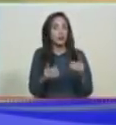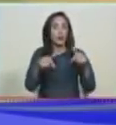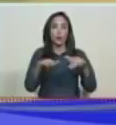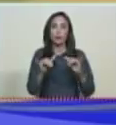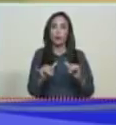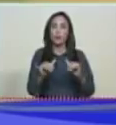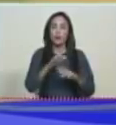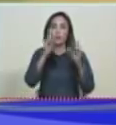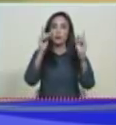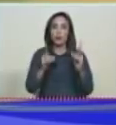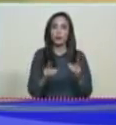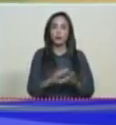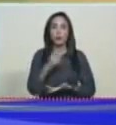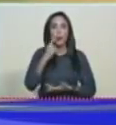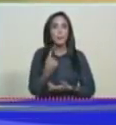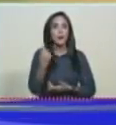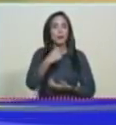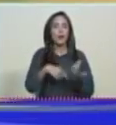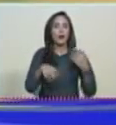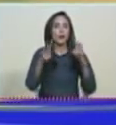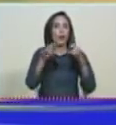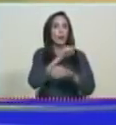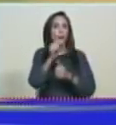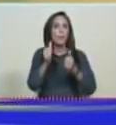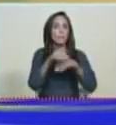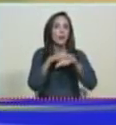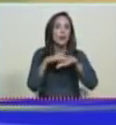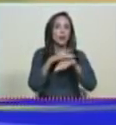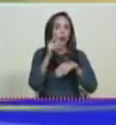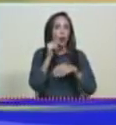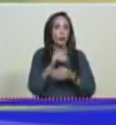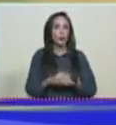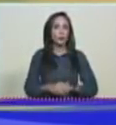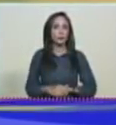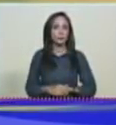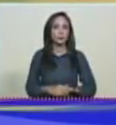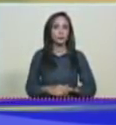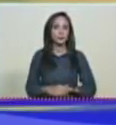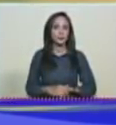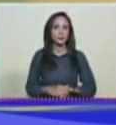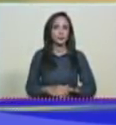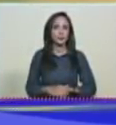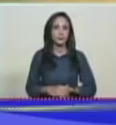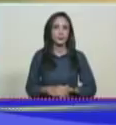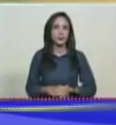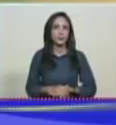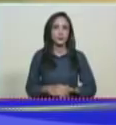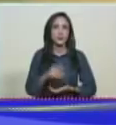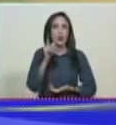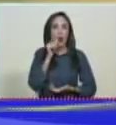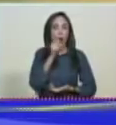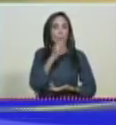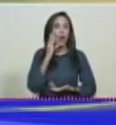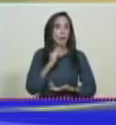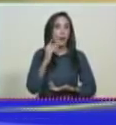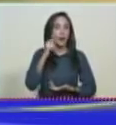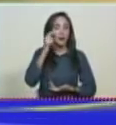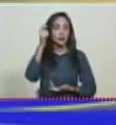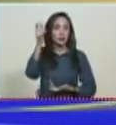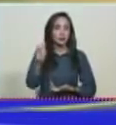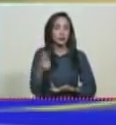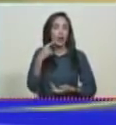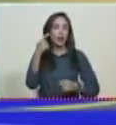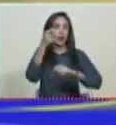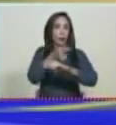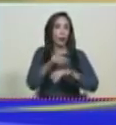nombrar como el primer y nuevo ministro de Comercio Interior a un hombre de gran experiencia, economista, graduado